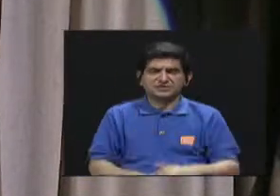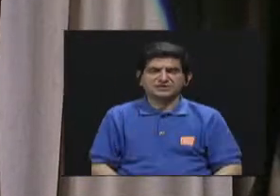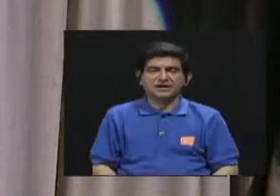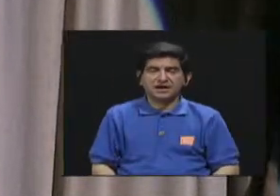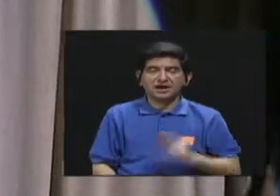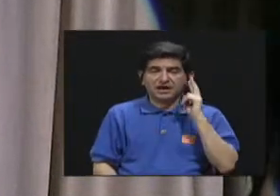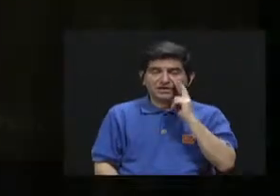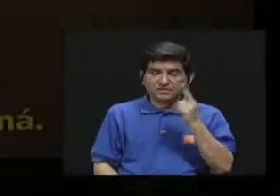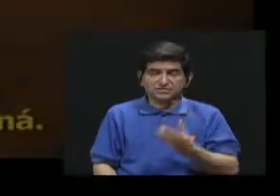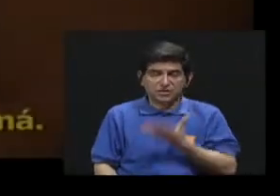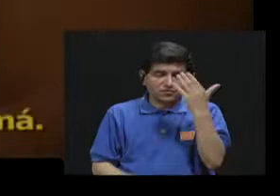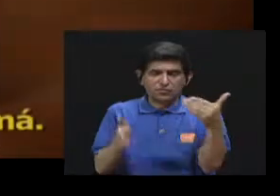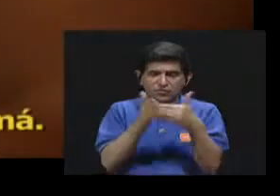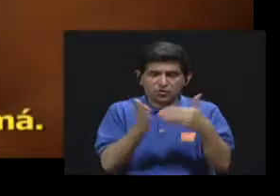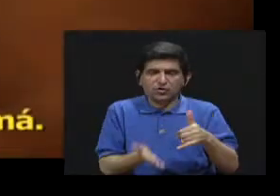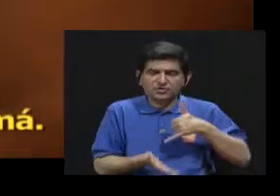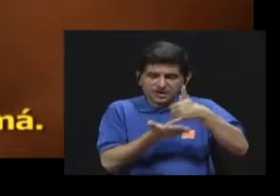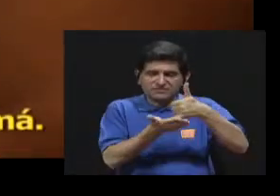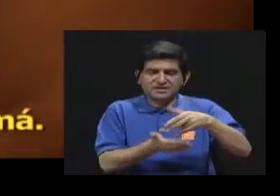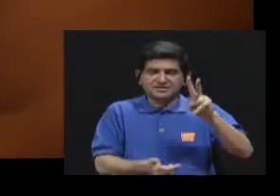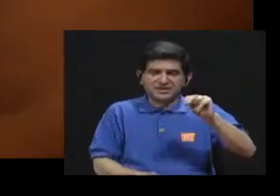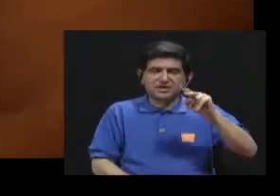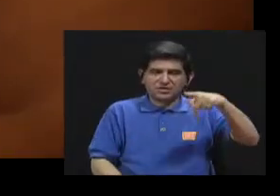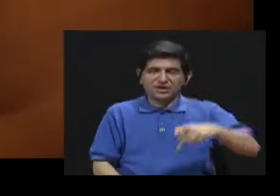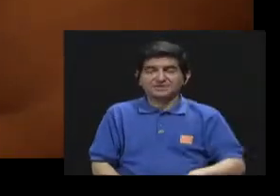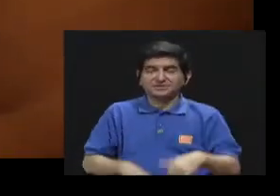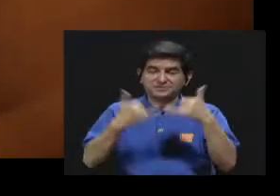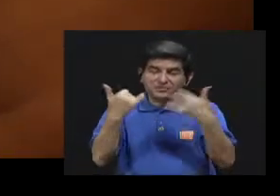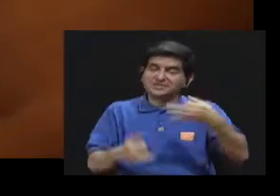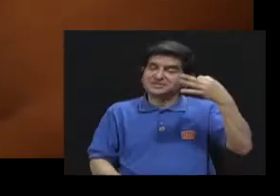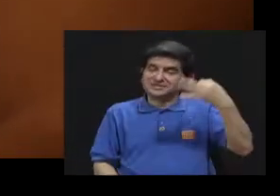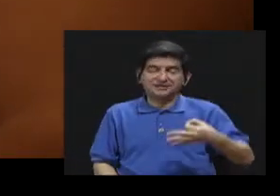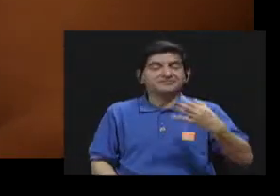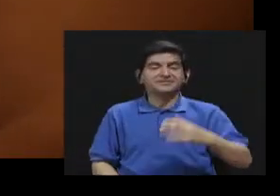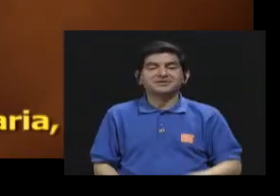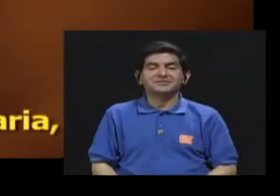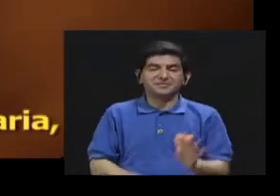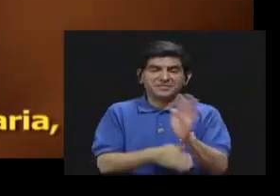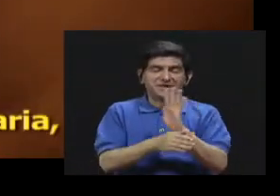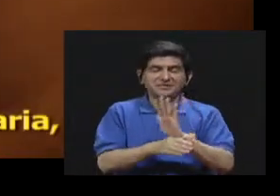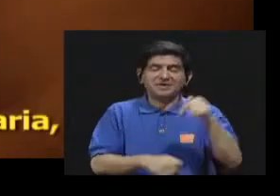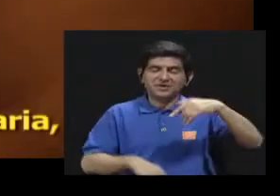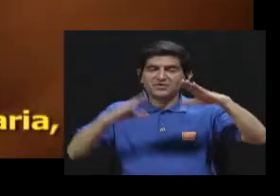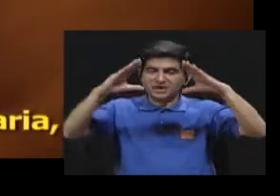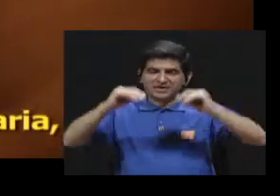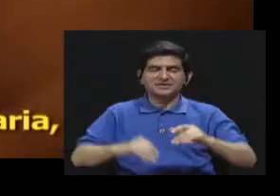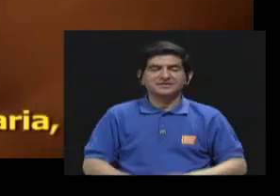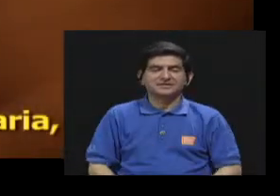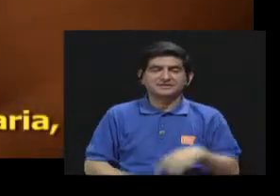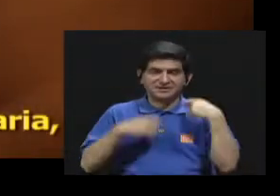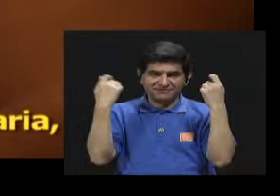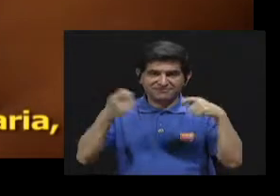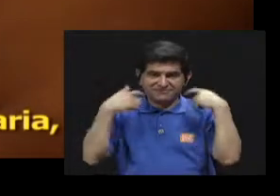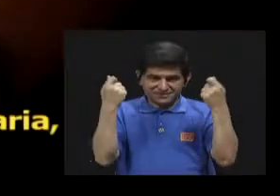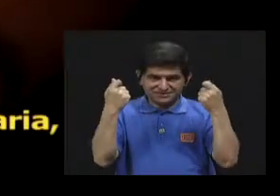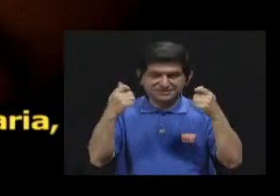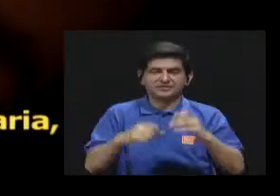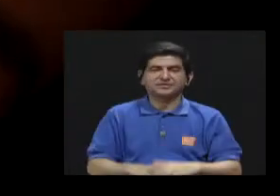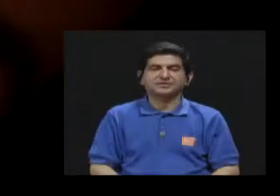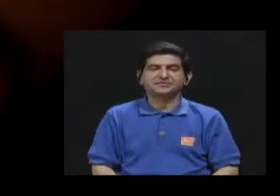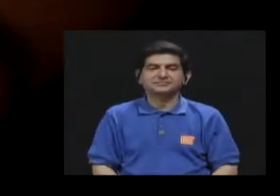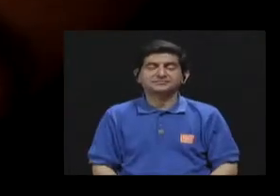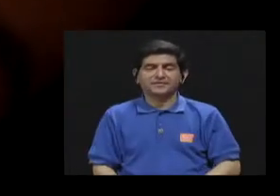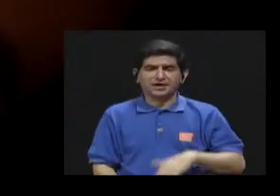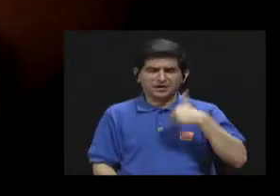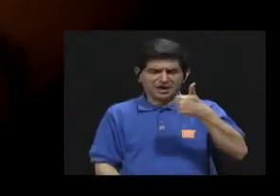Nicolás Pacheco. Bueno, ya, definitivamente. La película de la noche del festival. Ganadora, sin